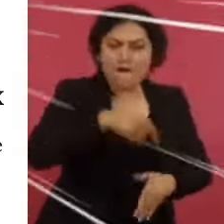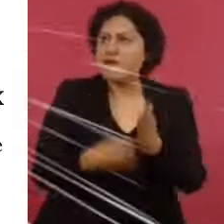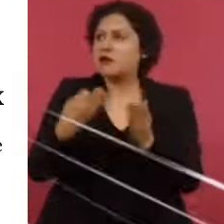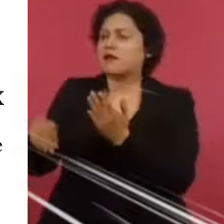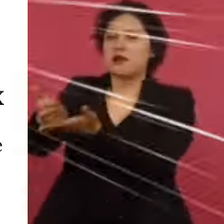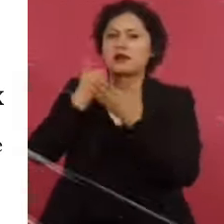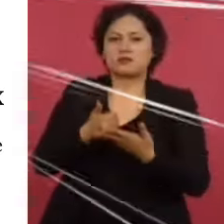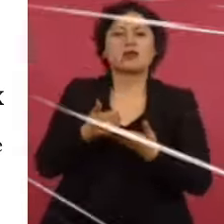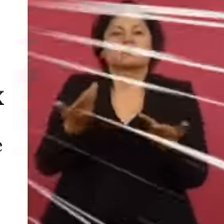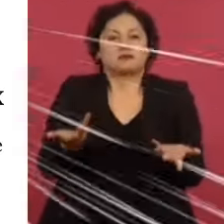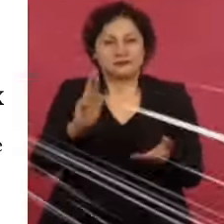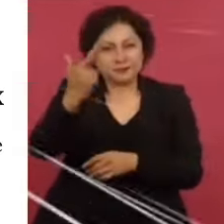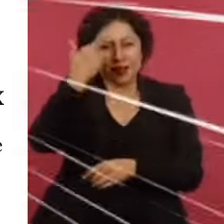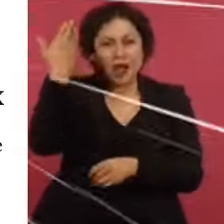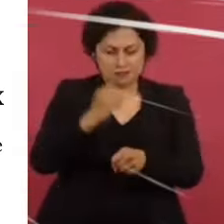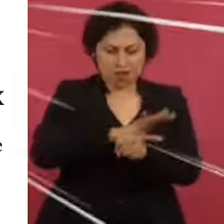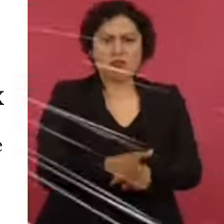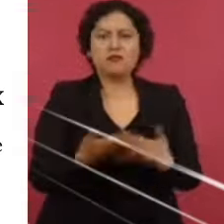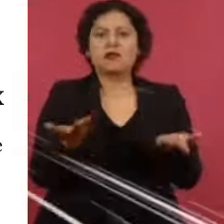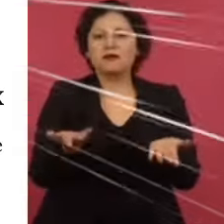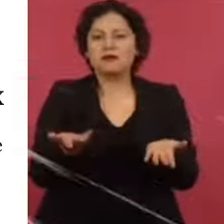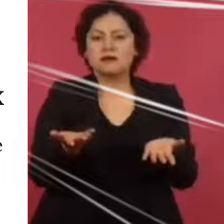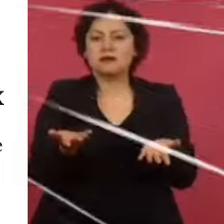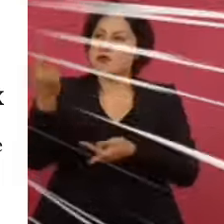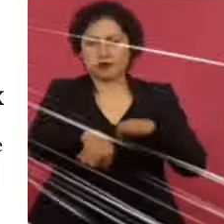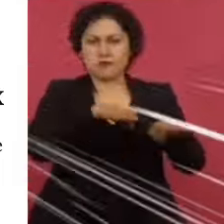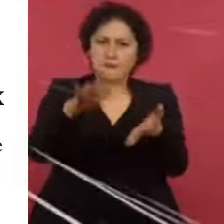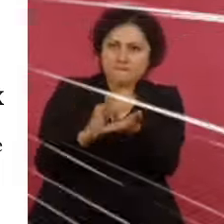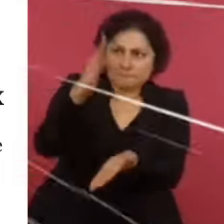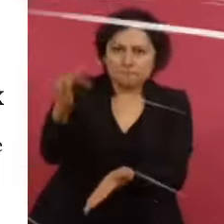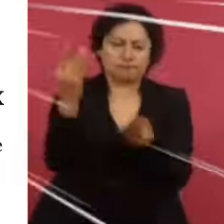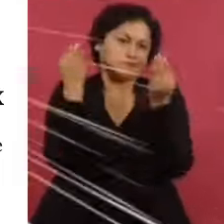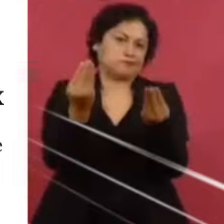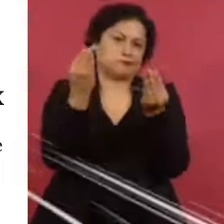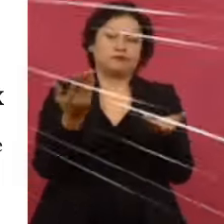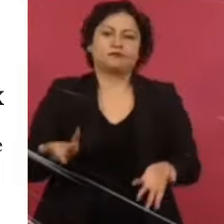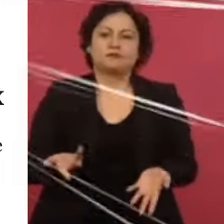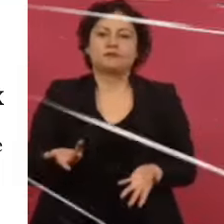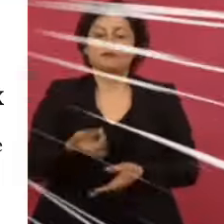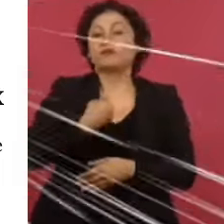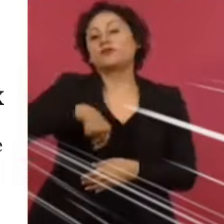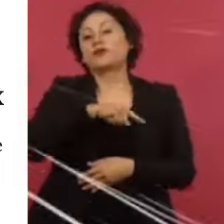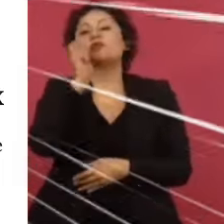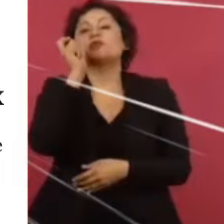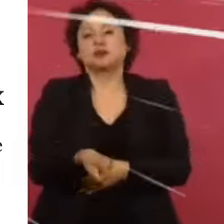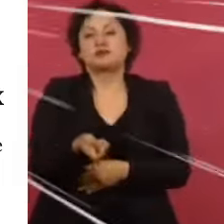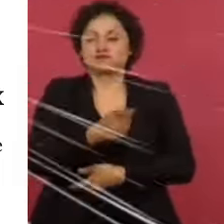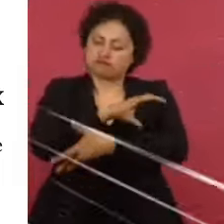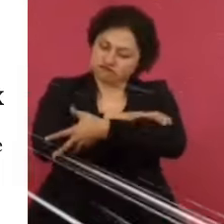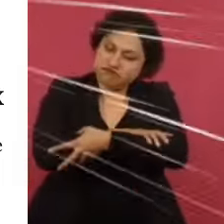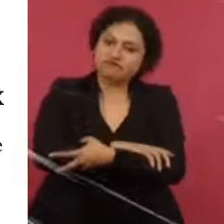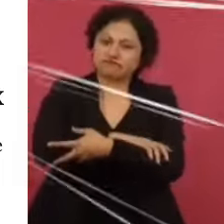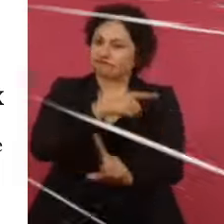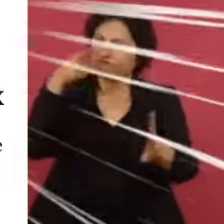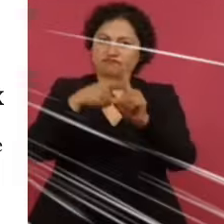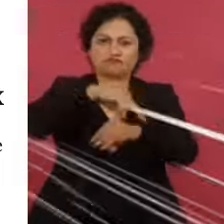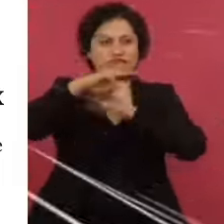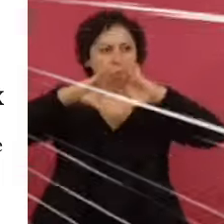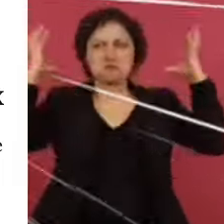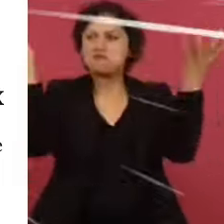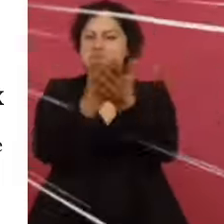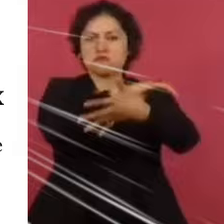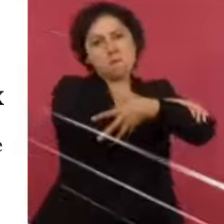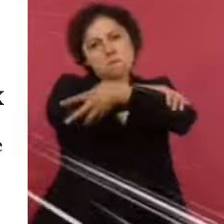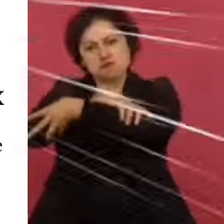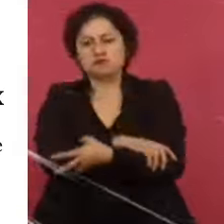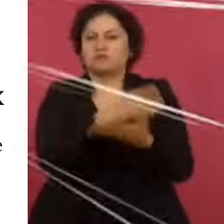cuando la pandemia eh vinieron médicos y nosotros somos partidarios de la fraternidad universal eso también